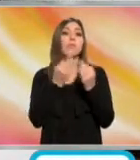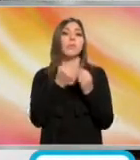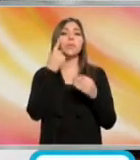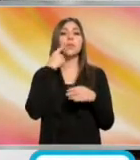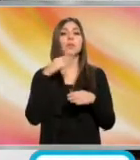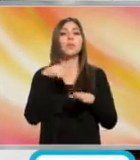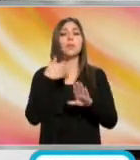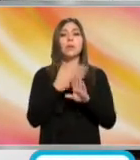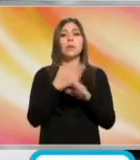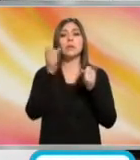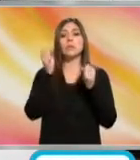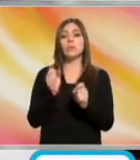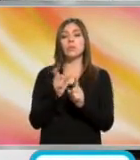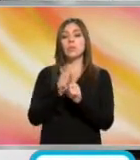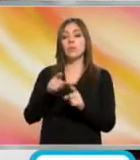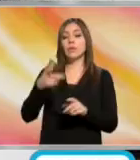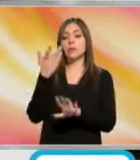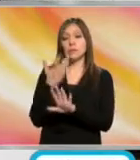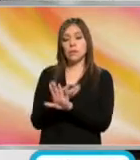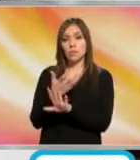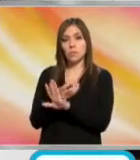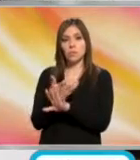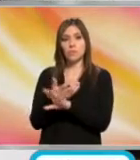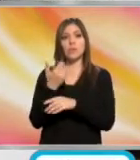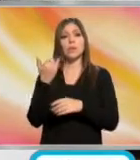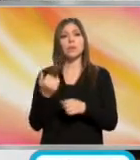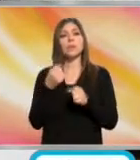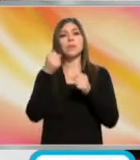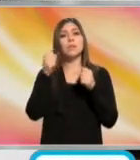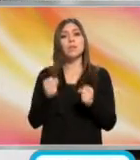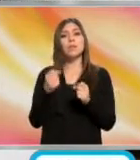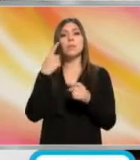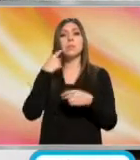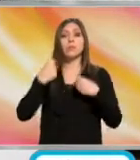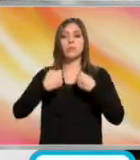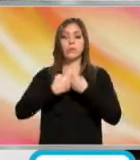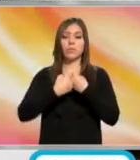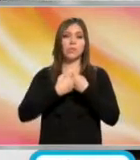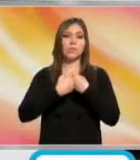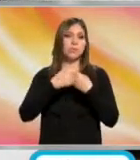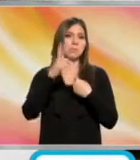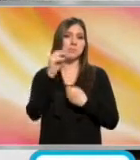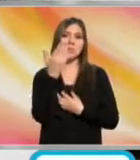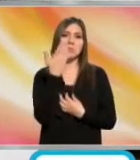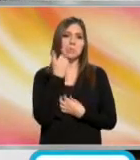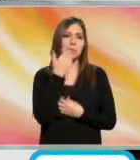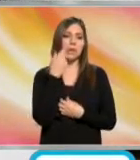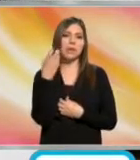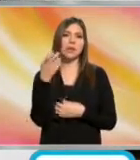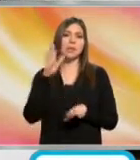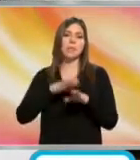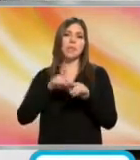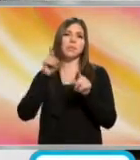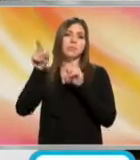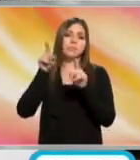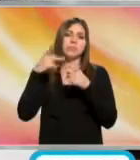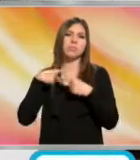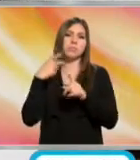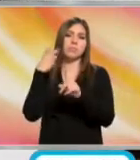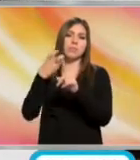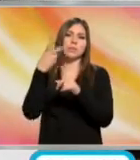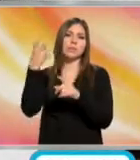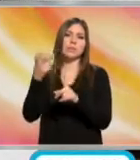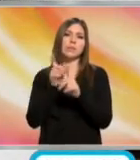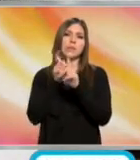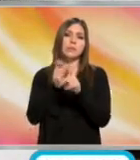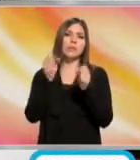cuestión de seguridad en Estados Unidos, ni mejora la seguridad fronteriza. Esa es una de las críticas que ha tenido más duras en términos de seguridad de esta